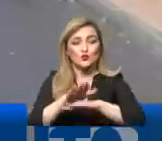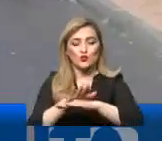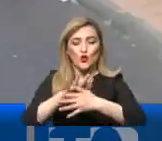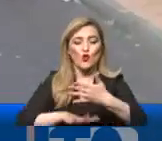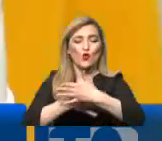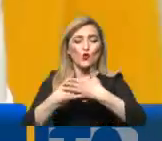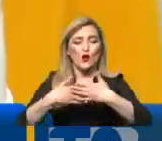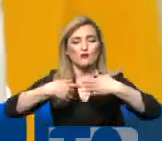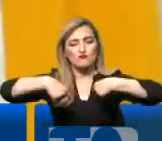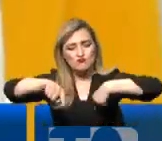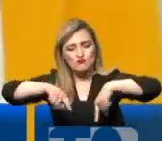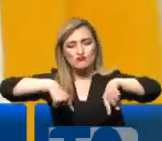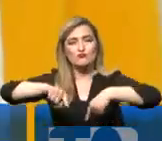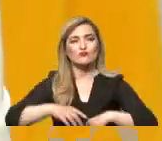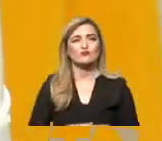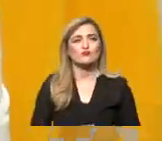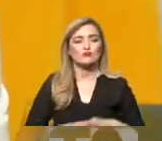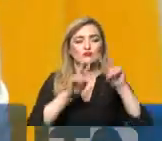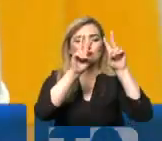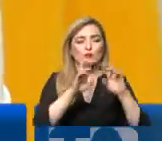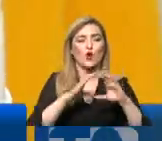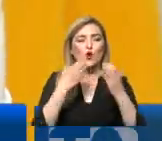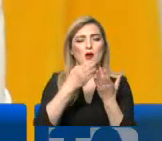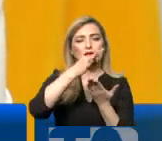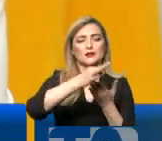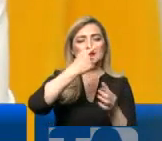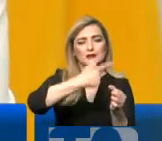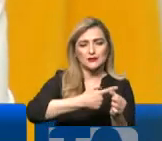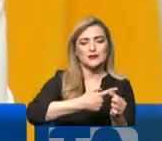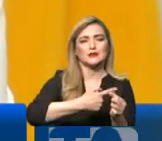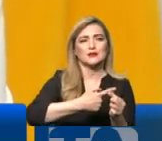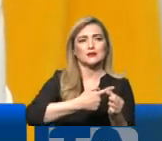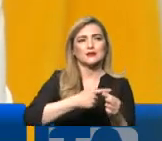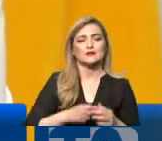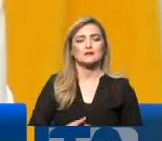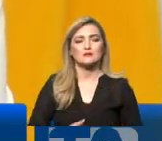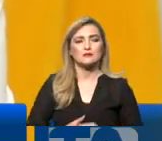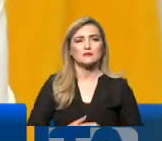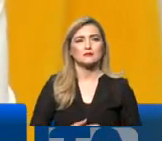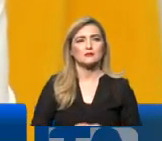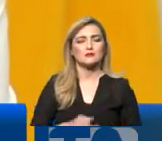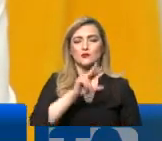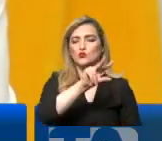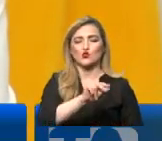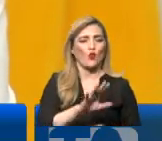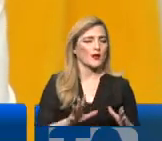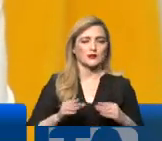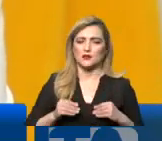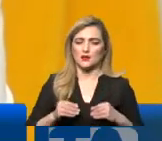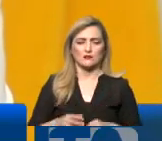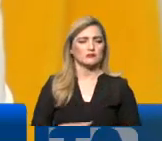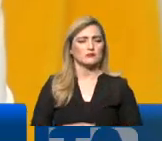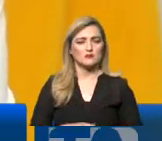a horarios de movilidad los otros temas propuestos por el coe cantonal de quito no se les da paso porque de alguna manera